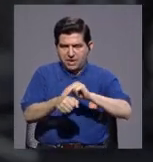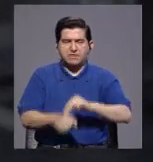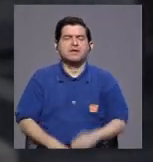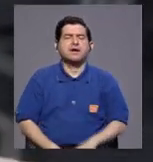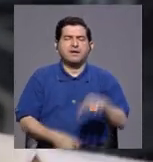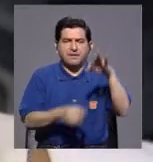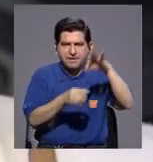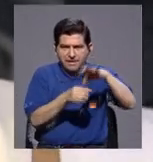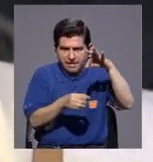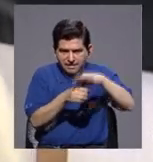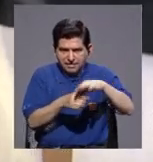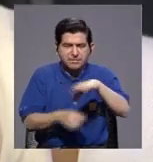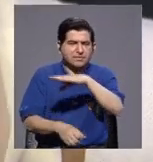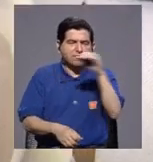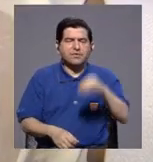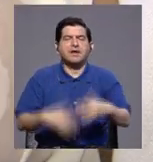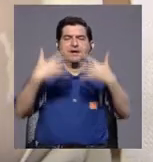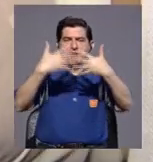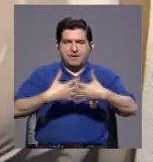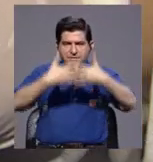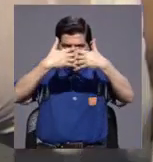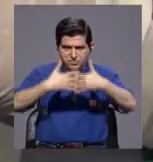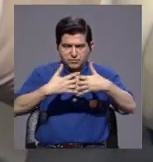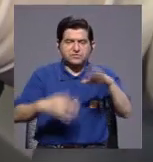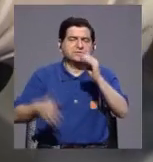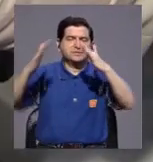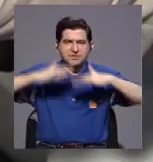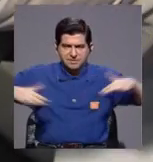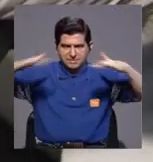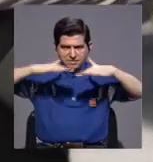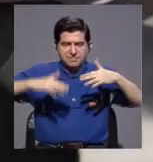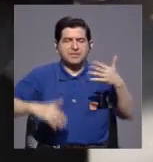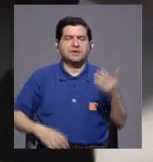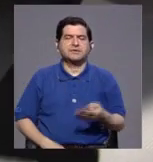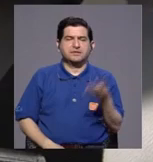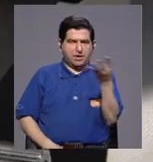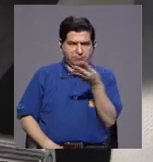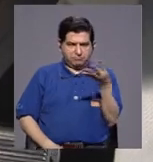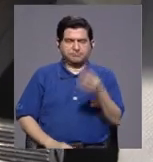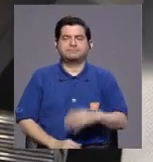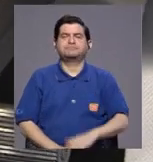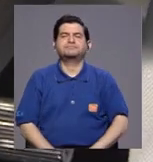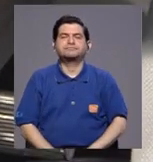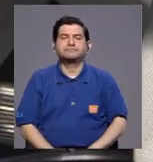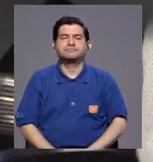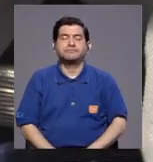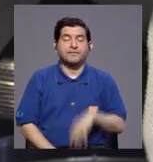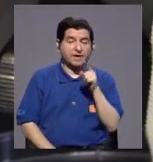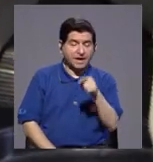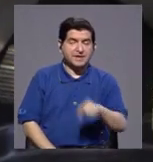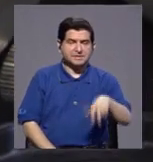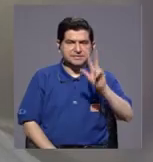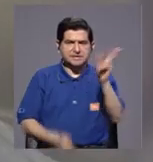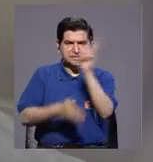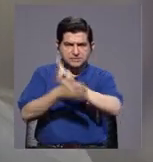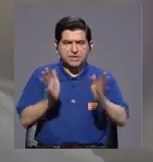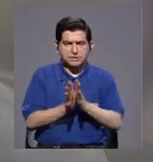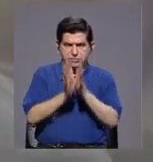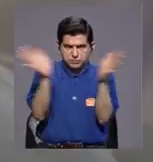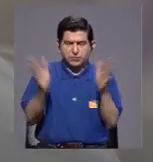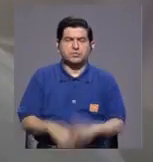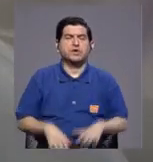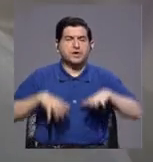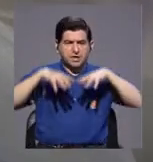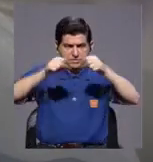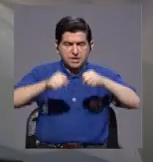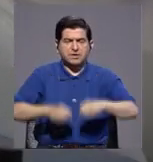y el sector industrial y ambiental por lo tanto estas tres universidades públicas que están